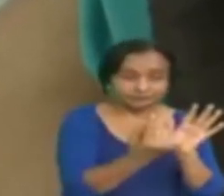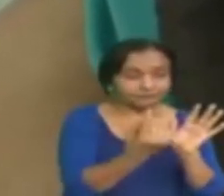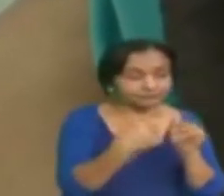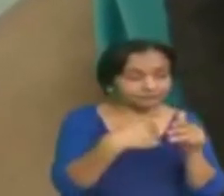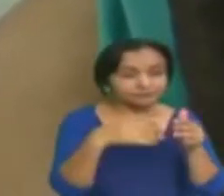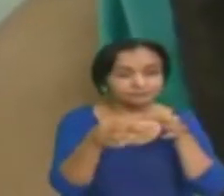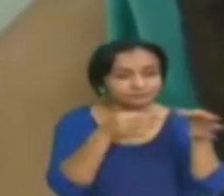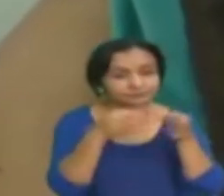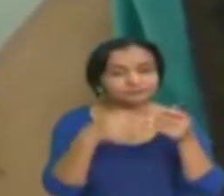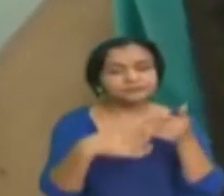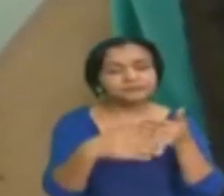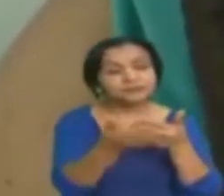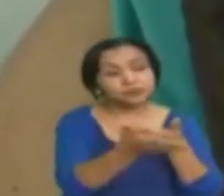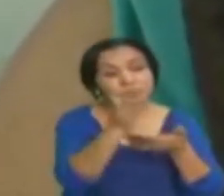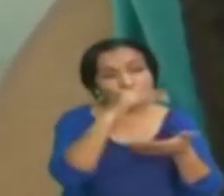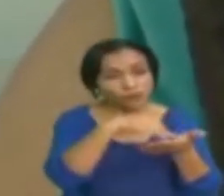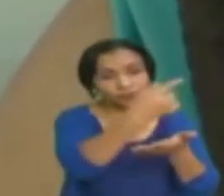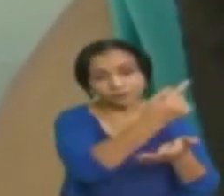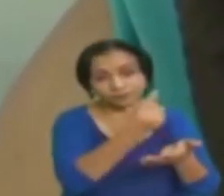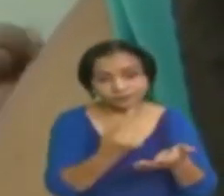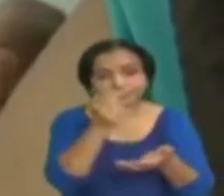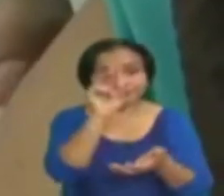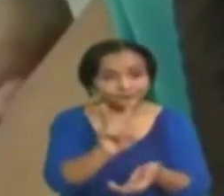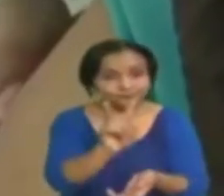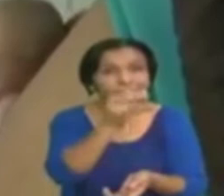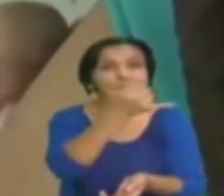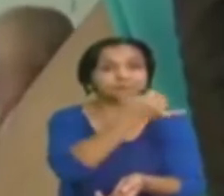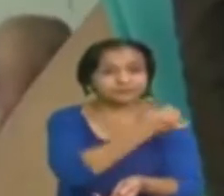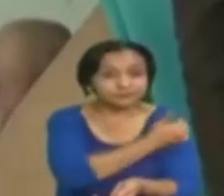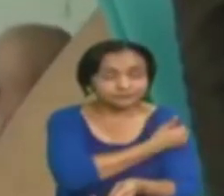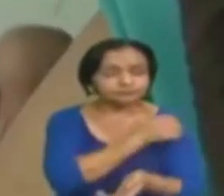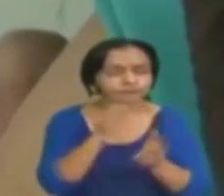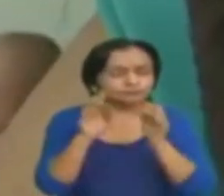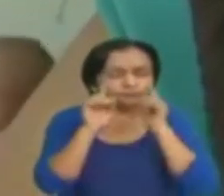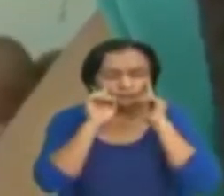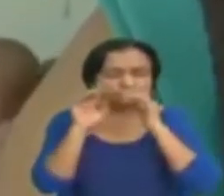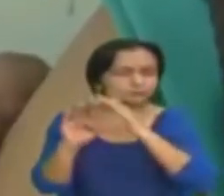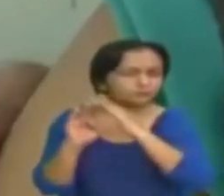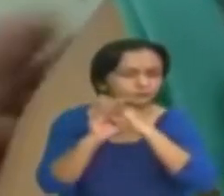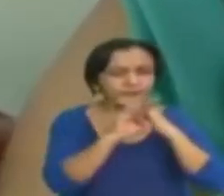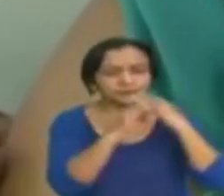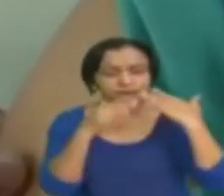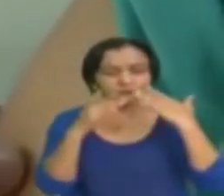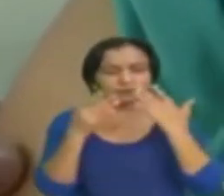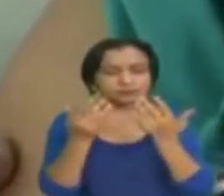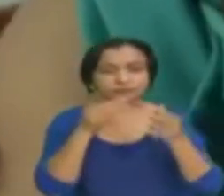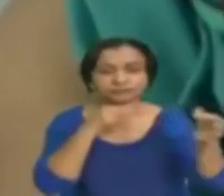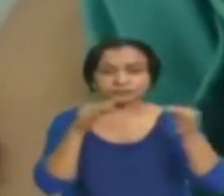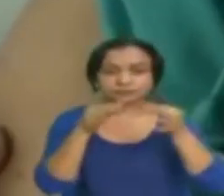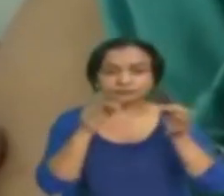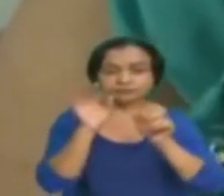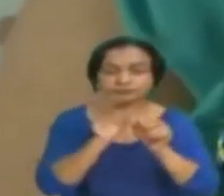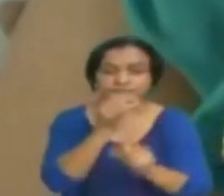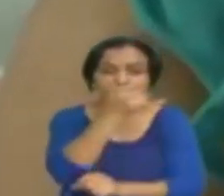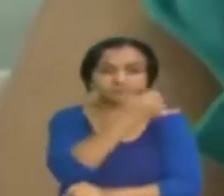la casa materna, en Bilbo Escuela de Enfermería Setters, también filial Puerto Cabezas